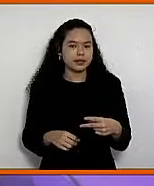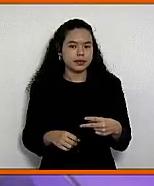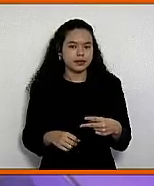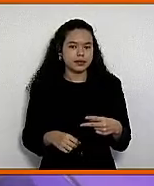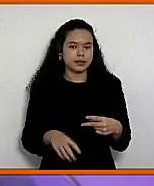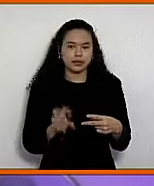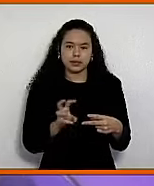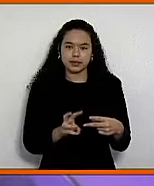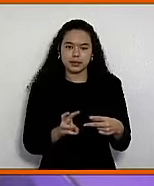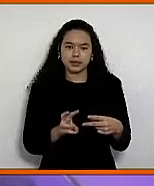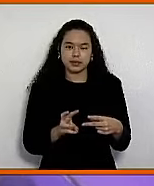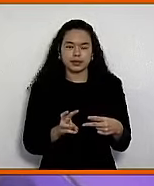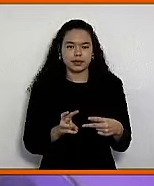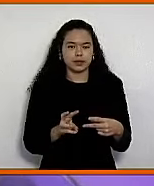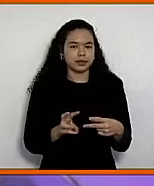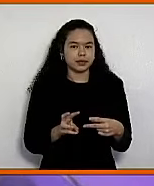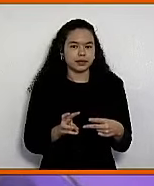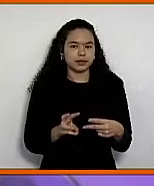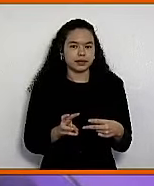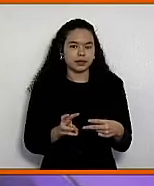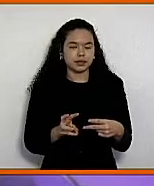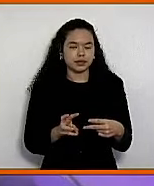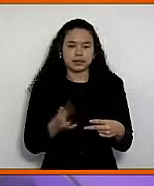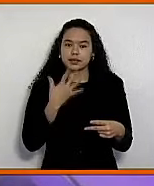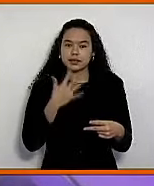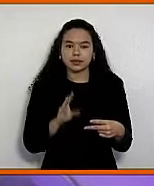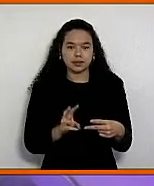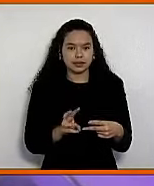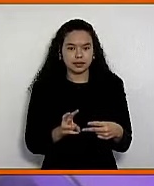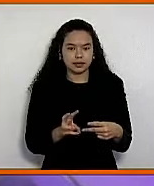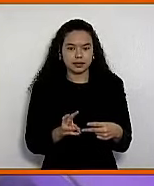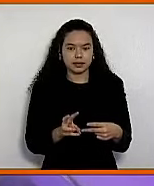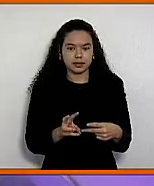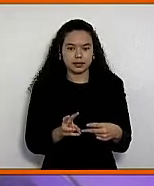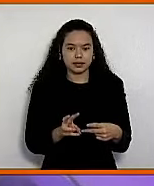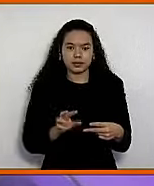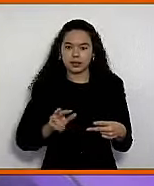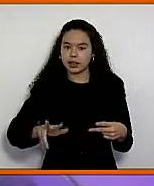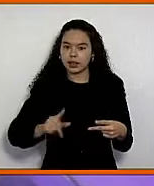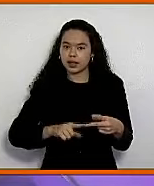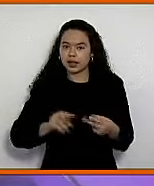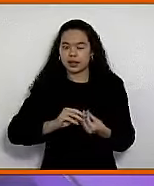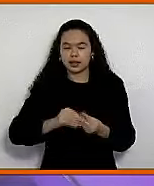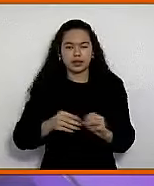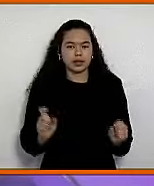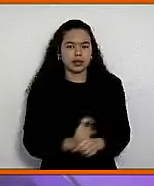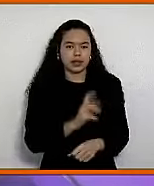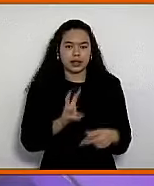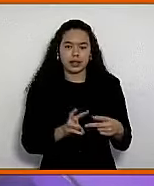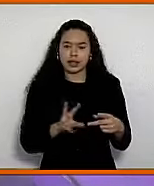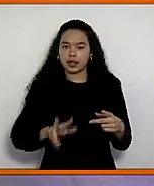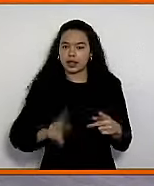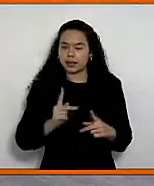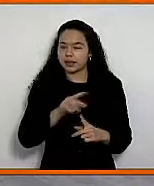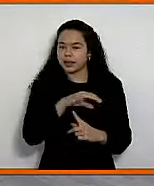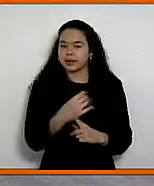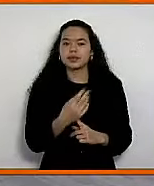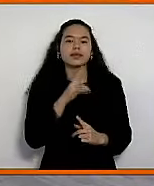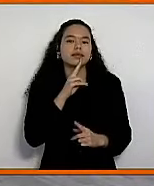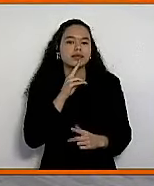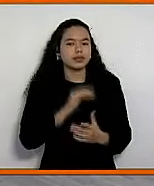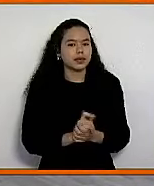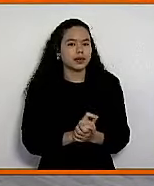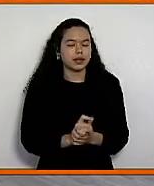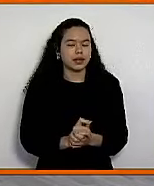el 6. Segundo dígito, suerte. Porque este es el 3, número favorecido 63, con su